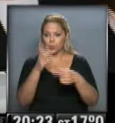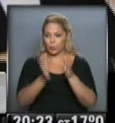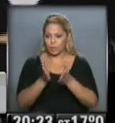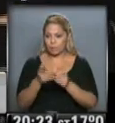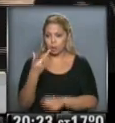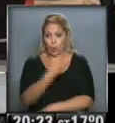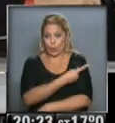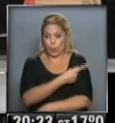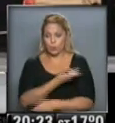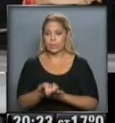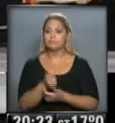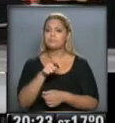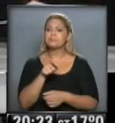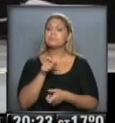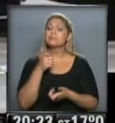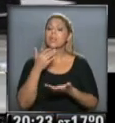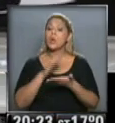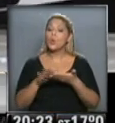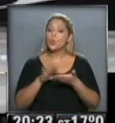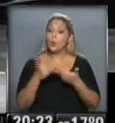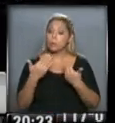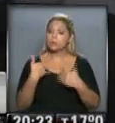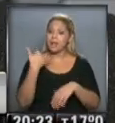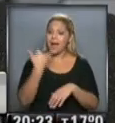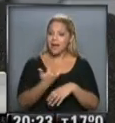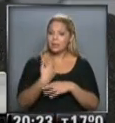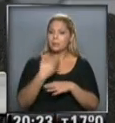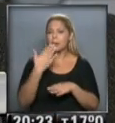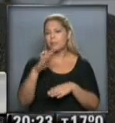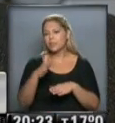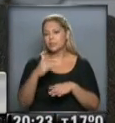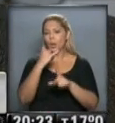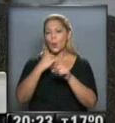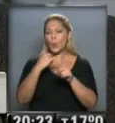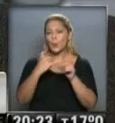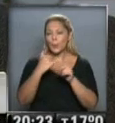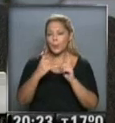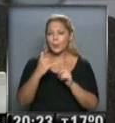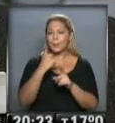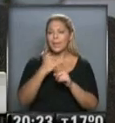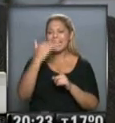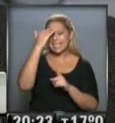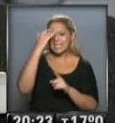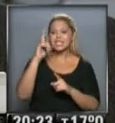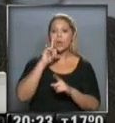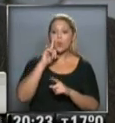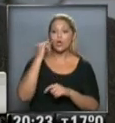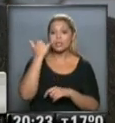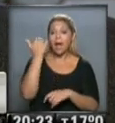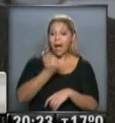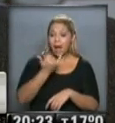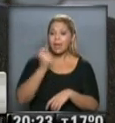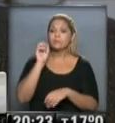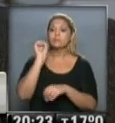el producto. Esta nueva opción terapéutica va a estar disponible para mediados de junio. Aproximadamente el 15 de julio ya va a estar